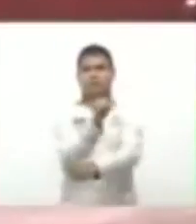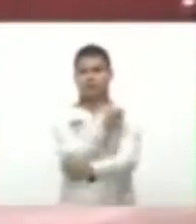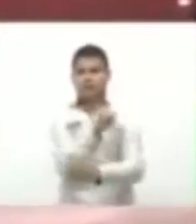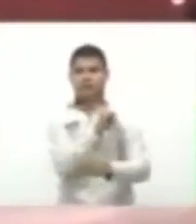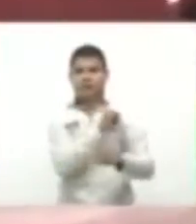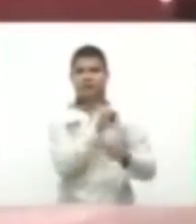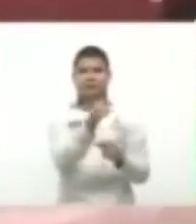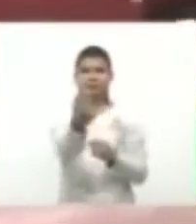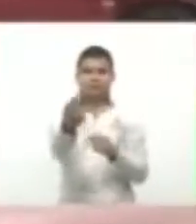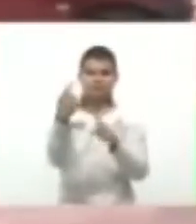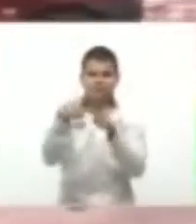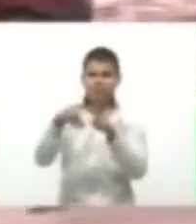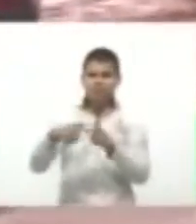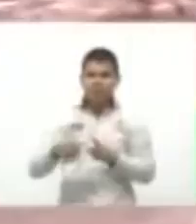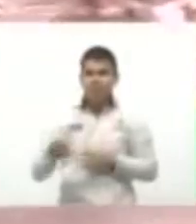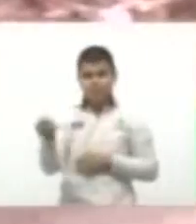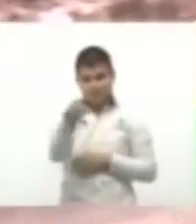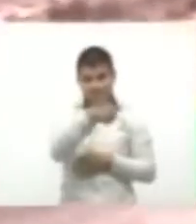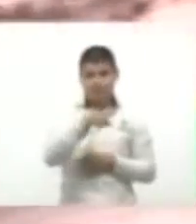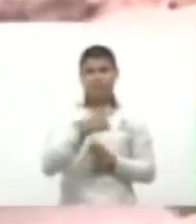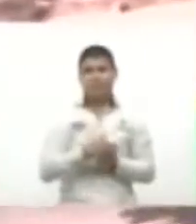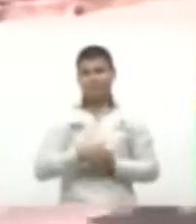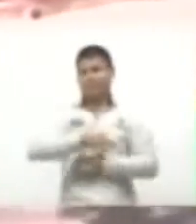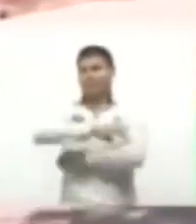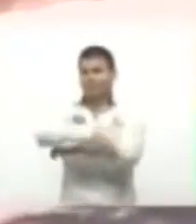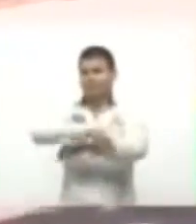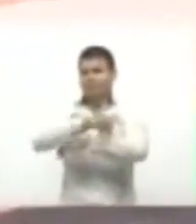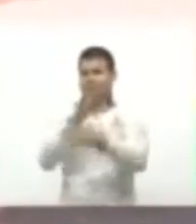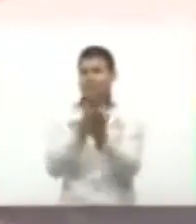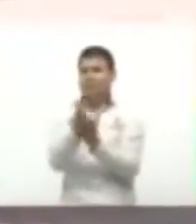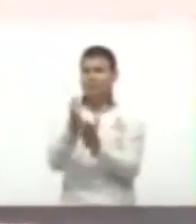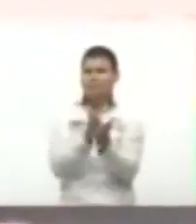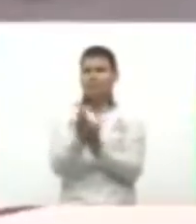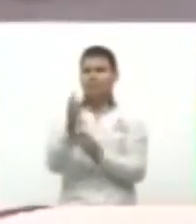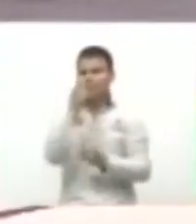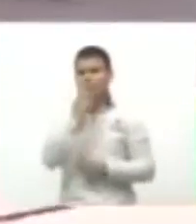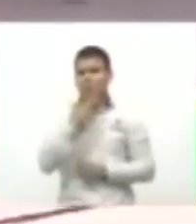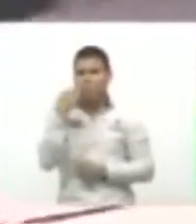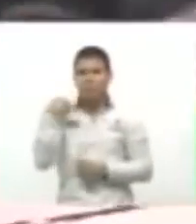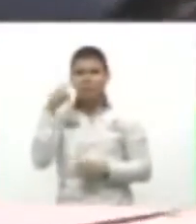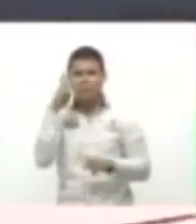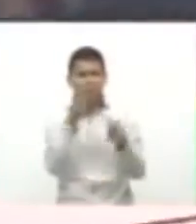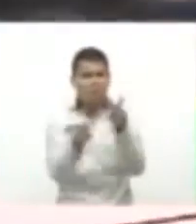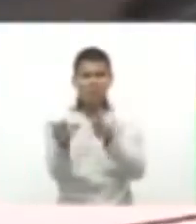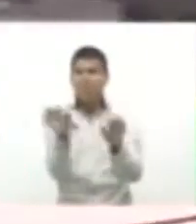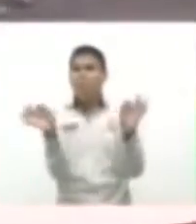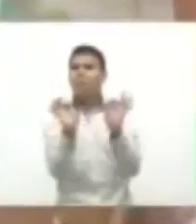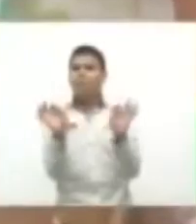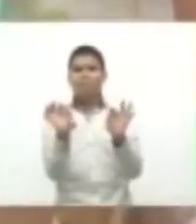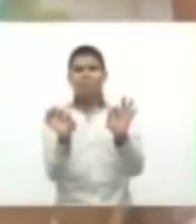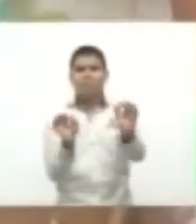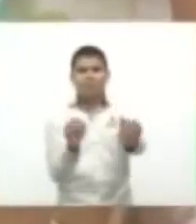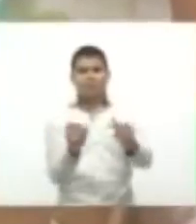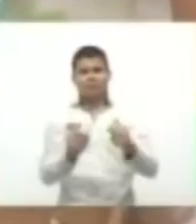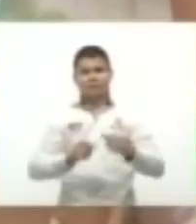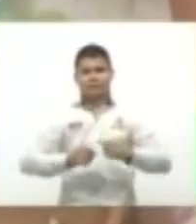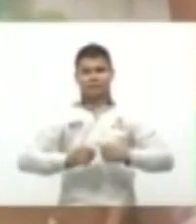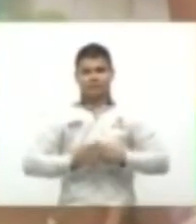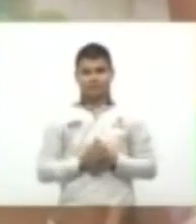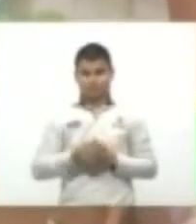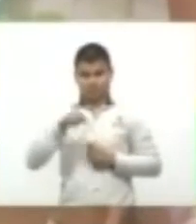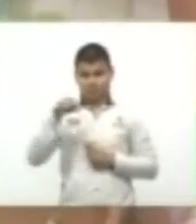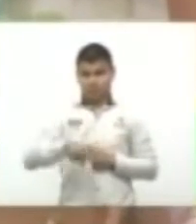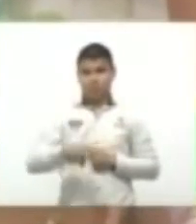en el sector, estos habitantes aseguran que los atracos continúan y el compromiso de vigilancia policial este viernes no se cumplió. Hoy 10